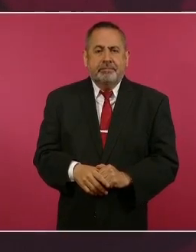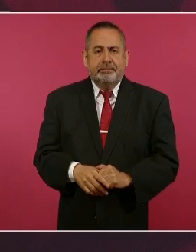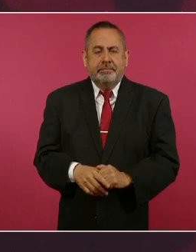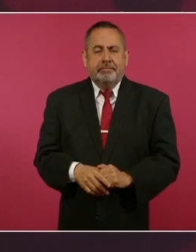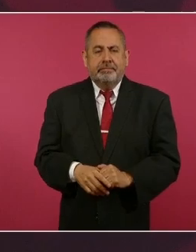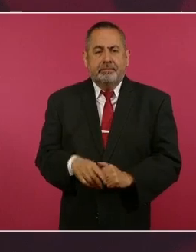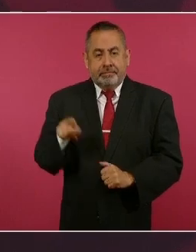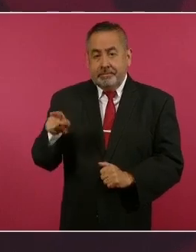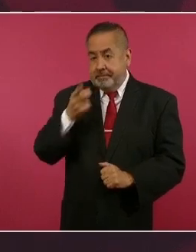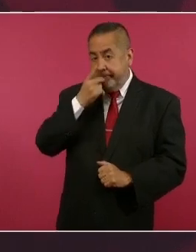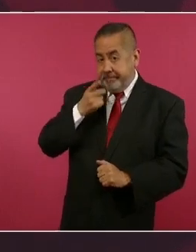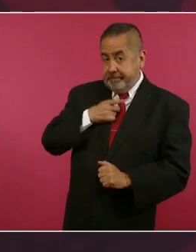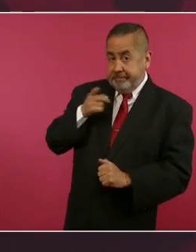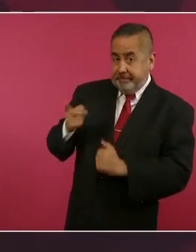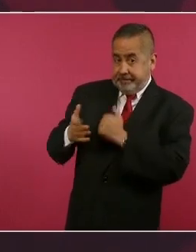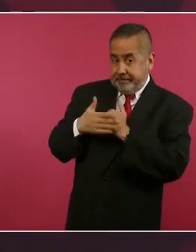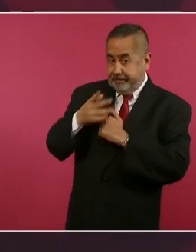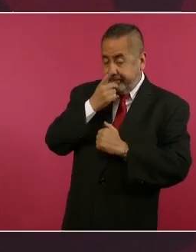me dijo?